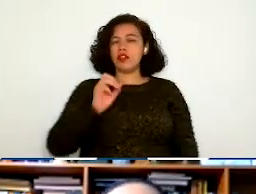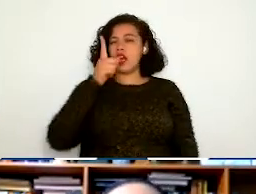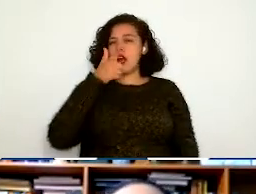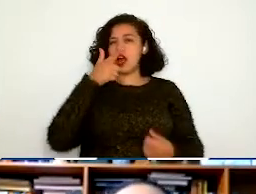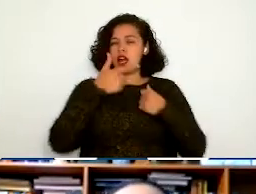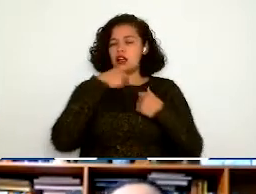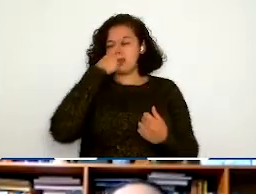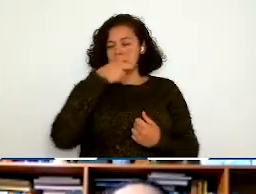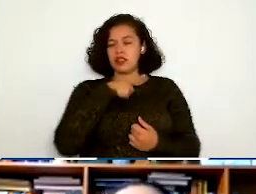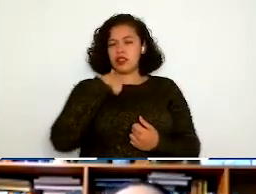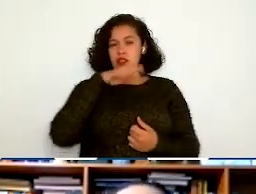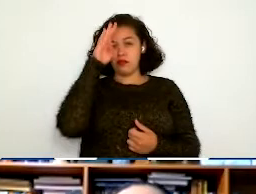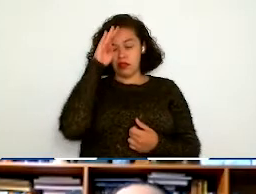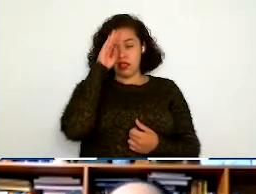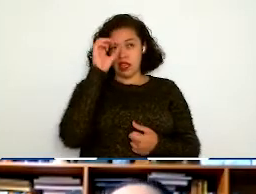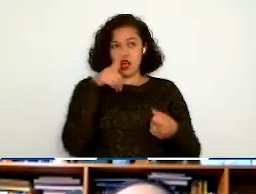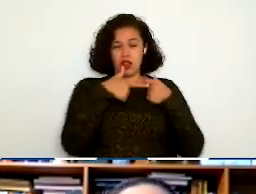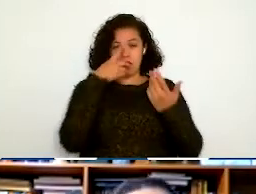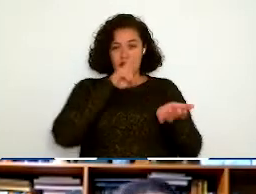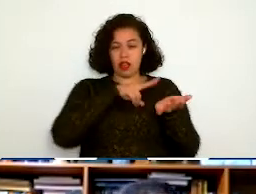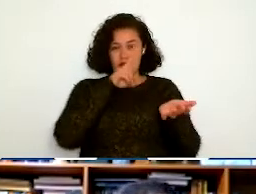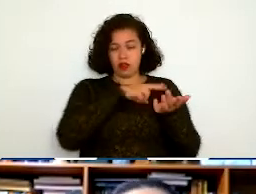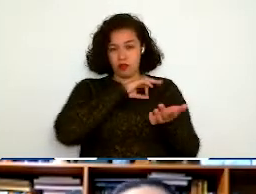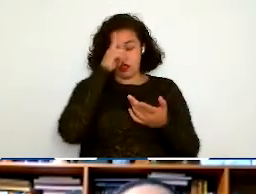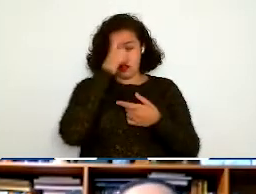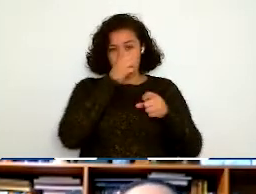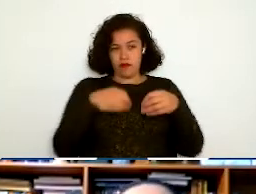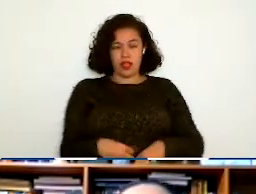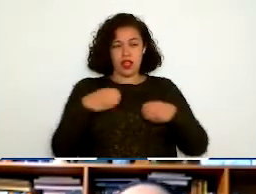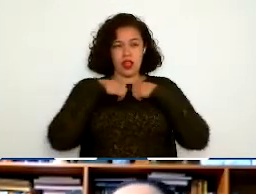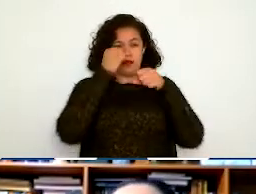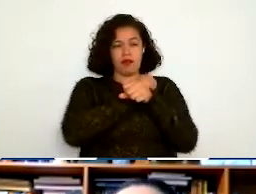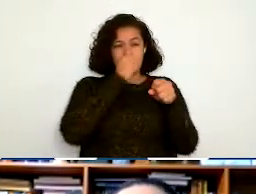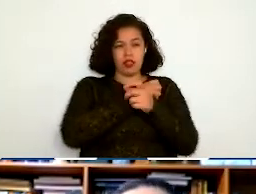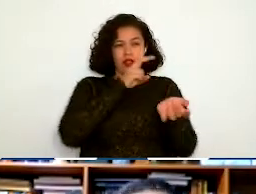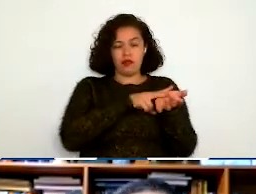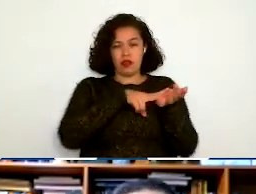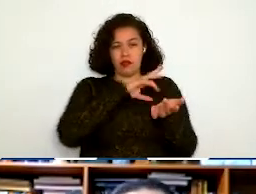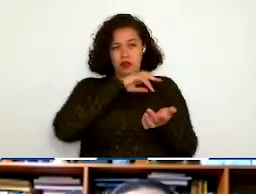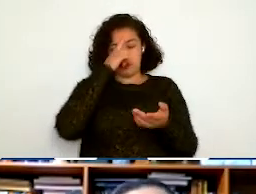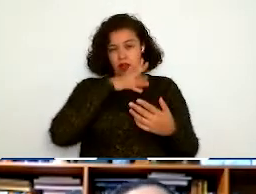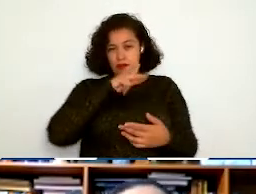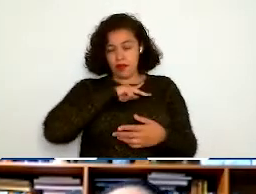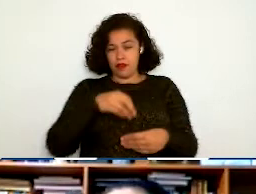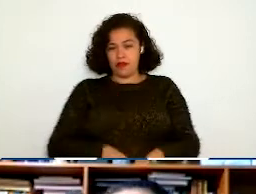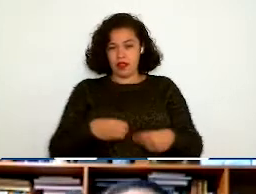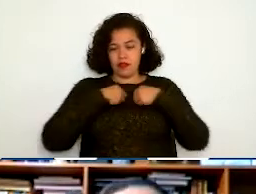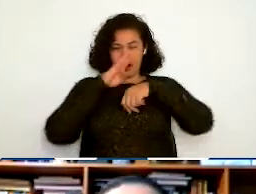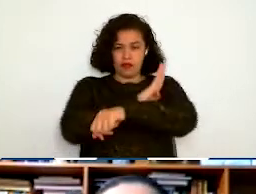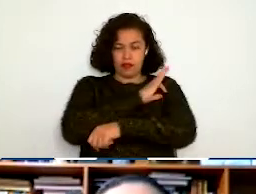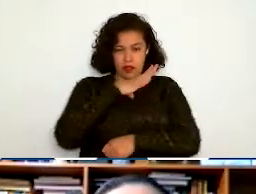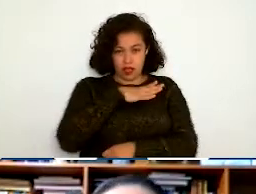no considero que eso puede tener un valor práctico en mi vida, que eso va a beneficiar a mi vida,